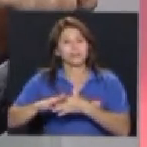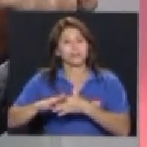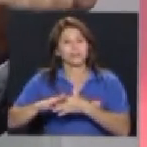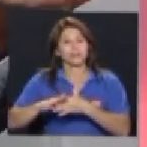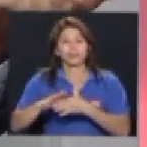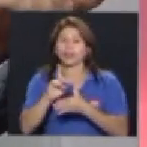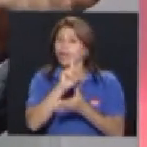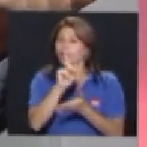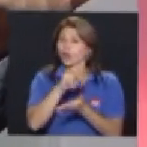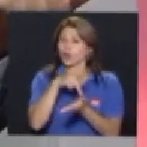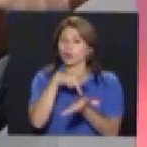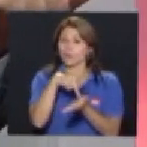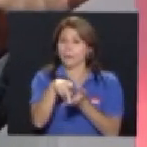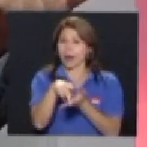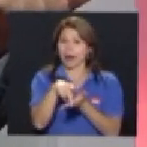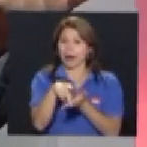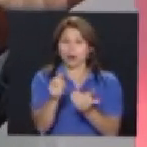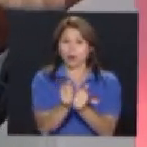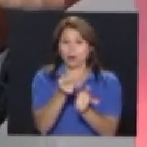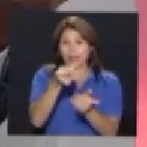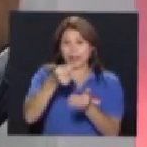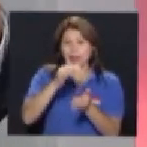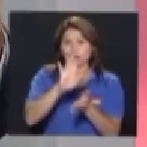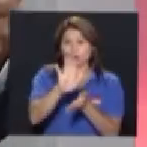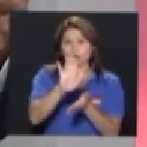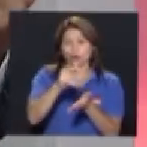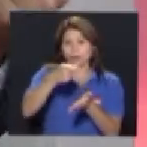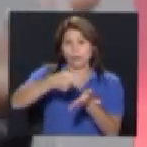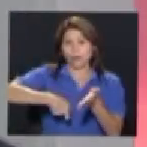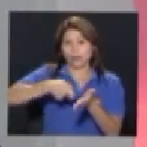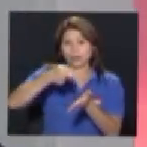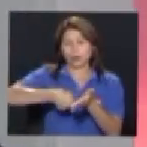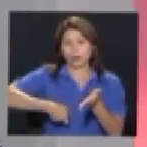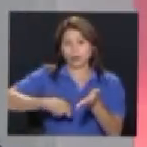no se paga de esos impuestos, y